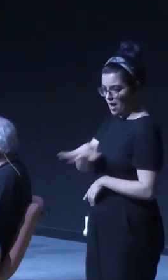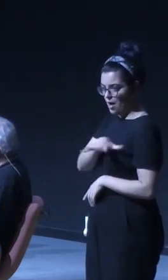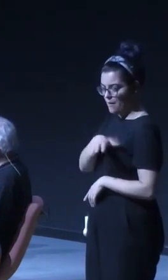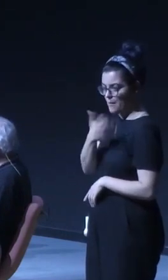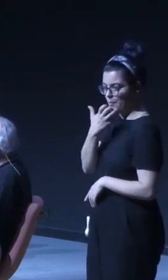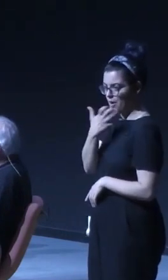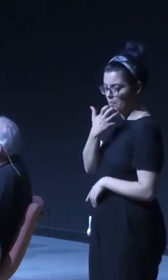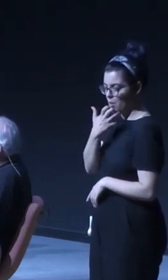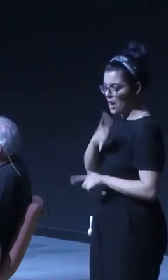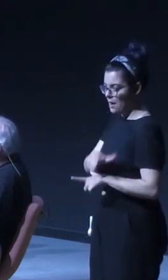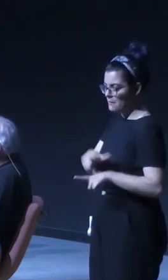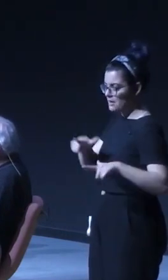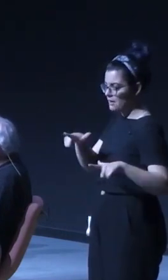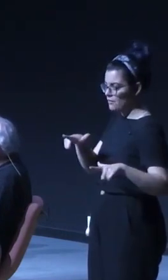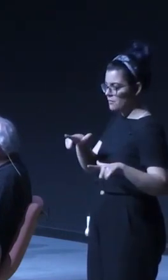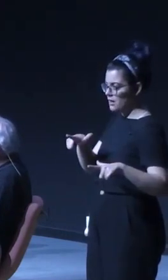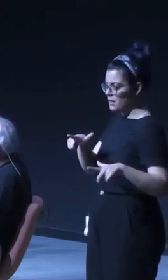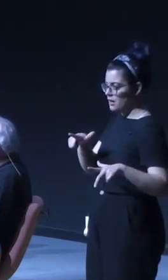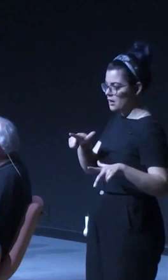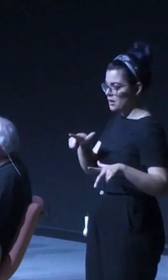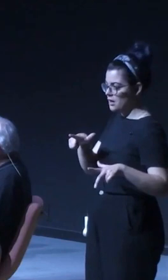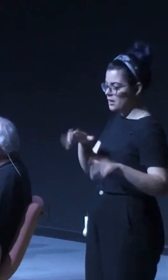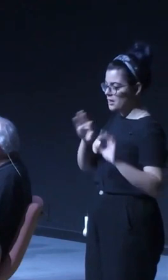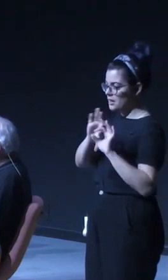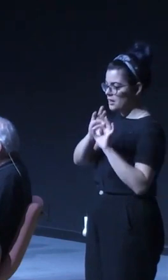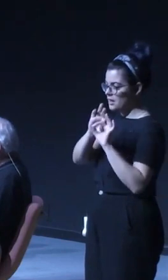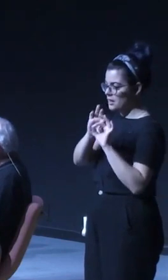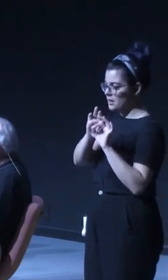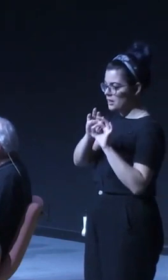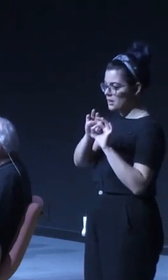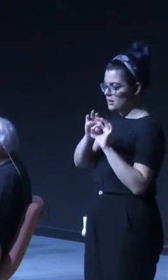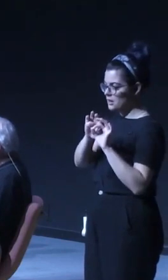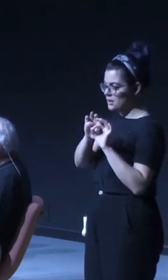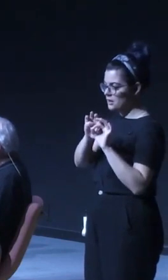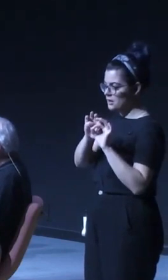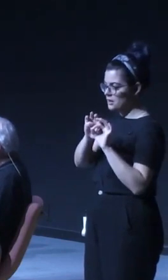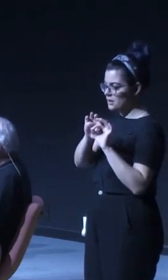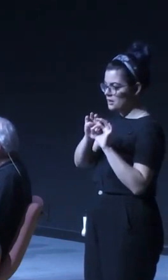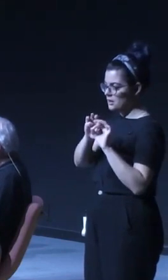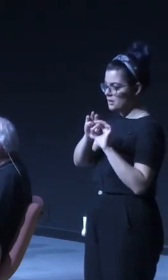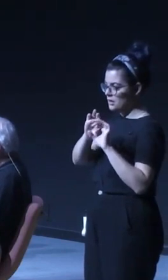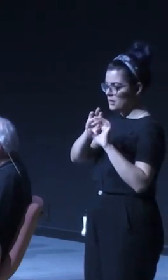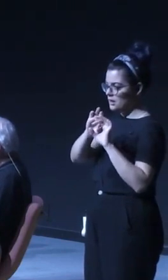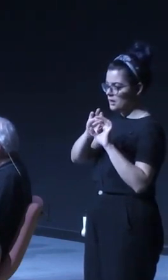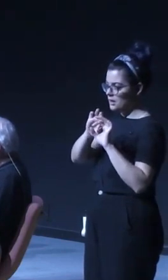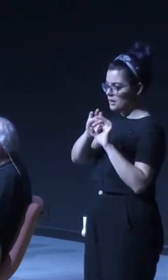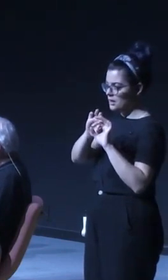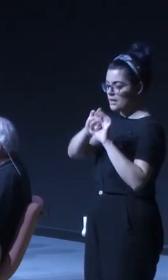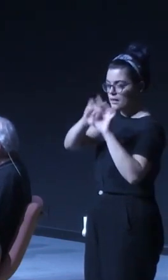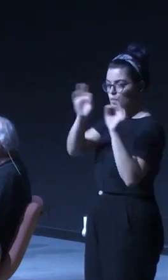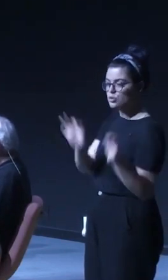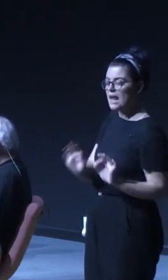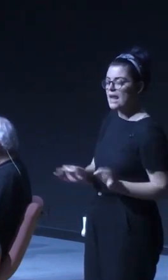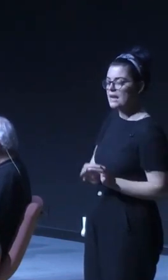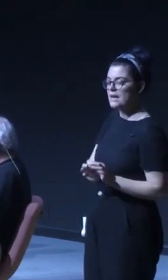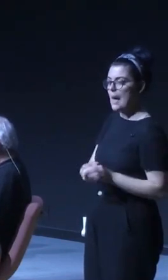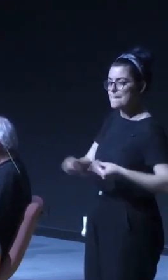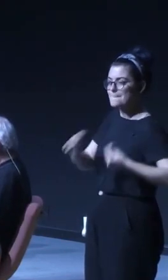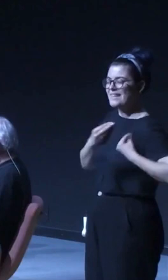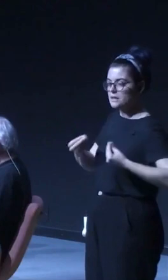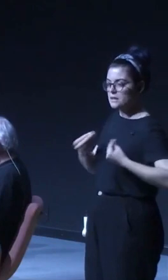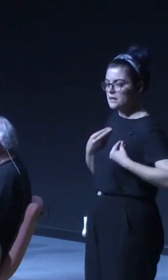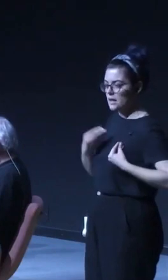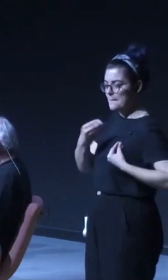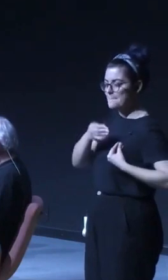plataforma Euskal Herria, entre ellos el otro día hubo una mani de Euskal Herria Bizirik, ¿no? ¿Cómo se